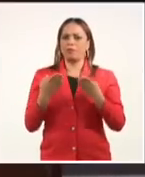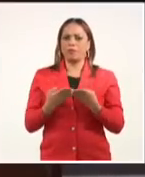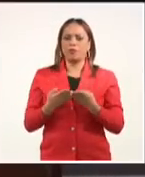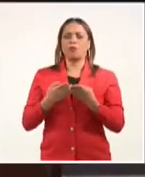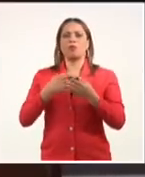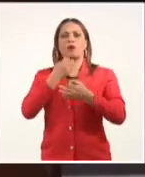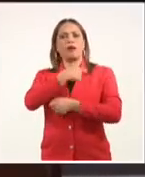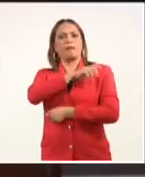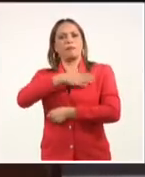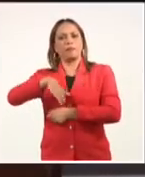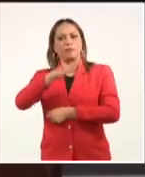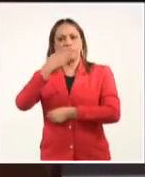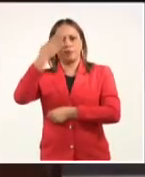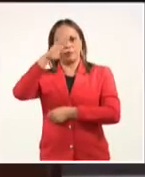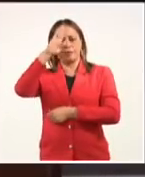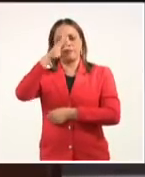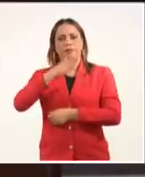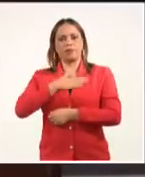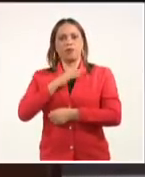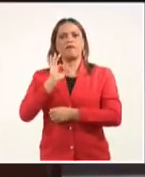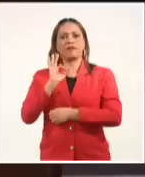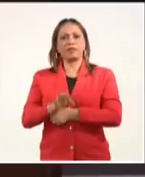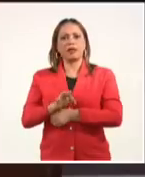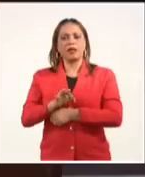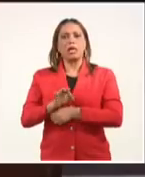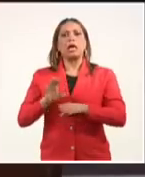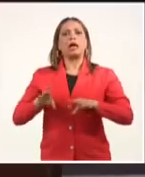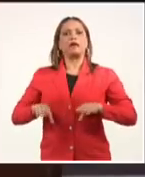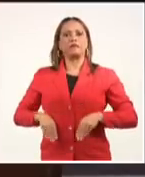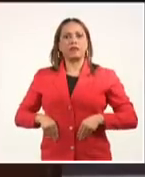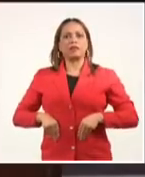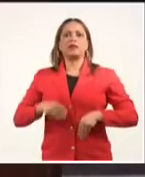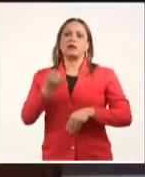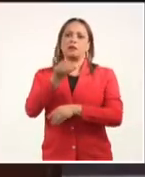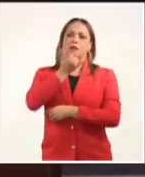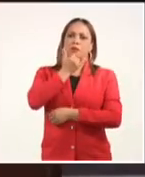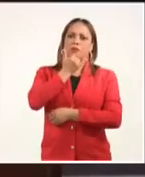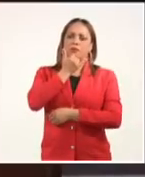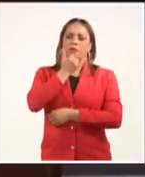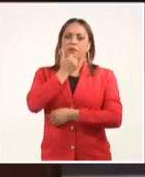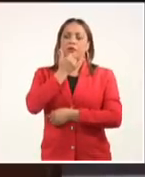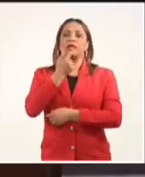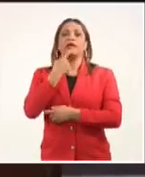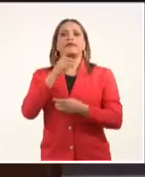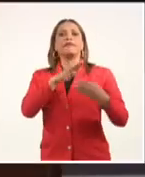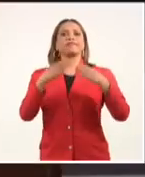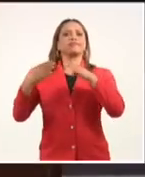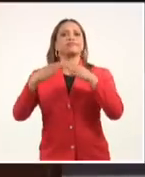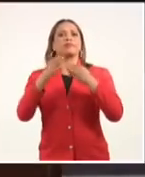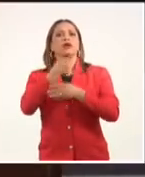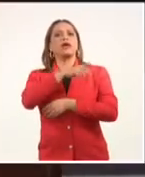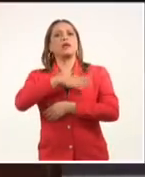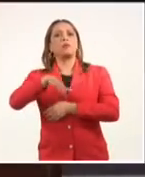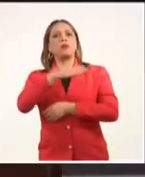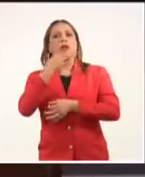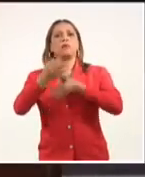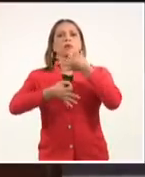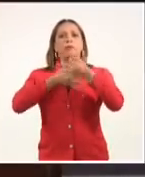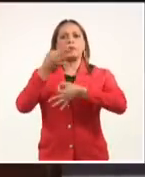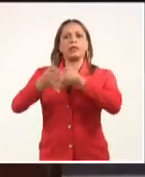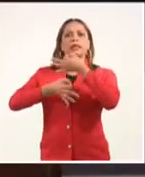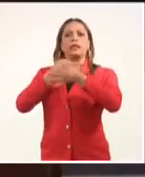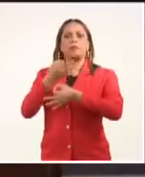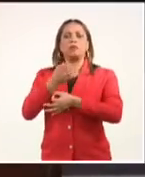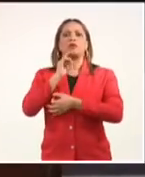autocrítico. Al debatir con el pueblo cualquier insuficiencia, consciente de